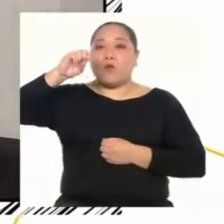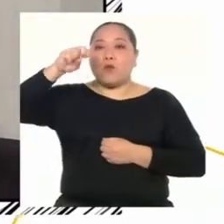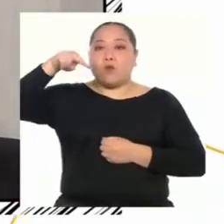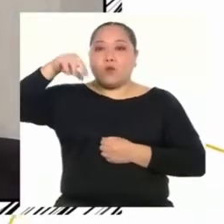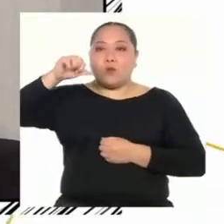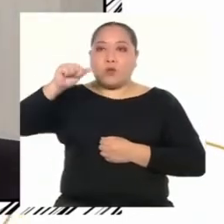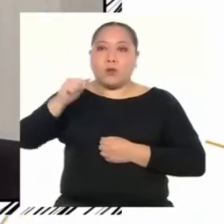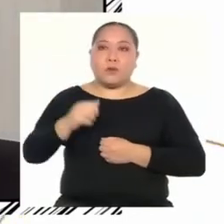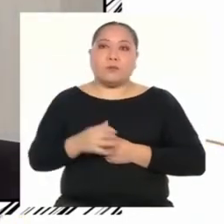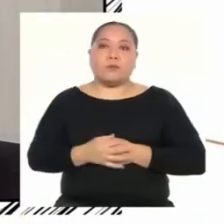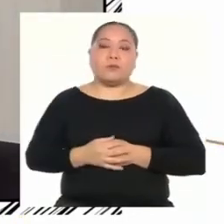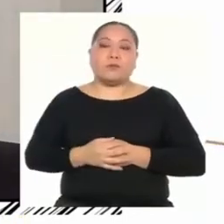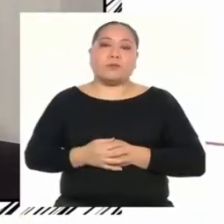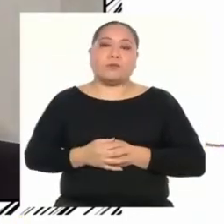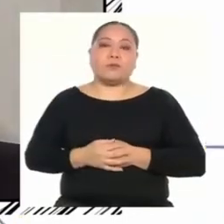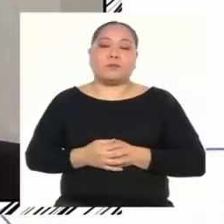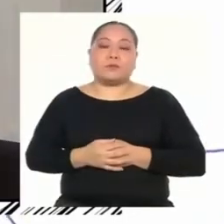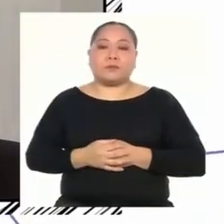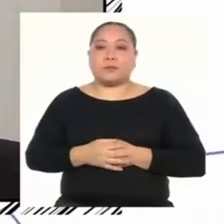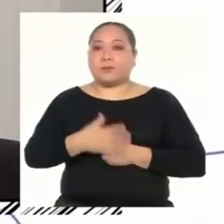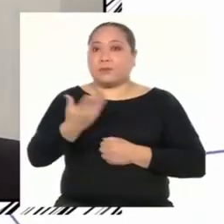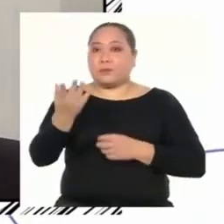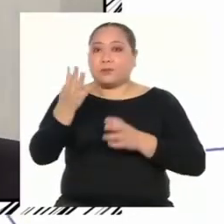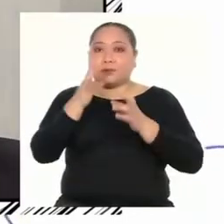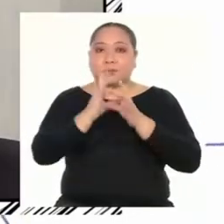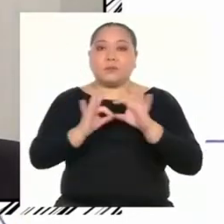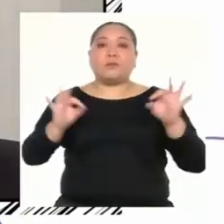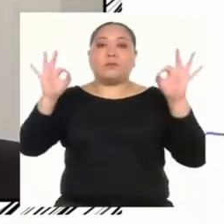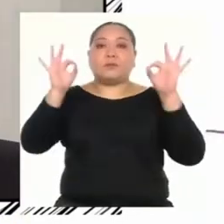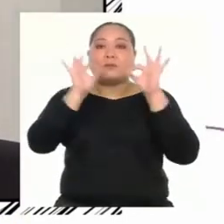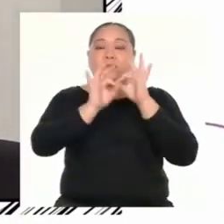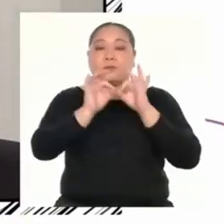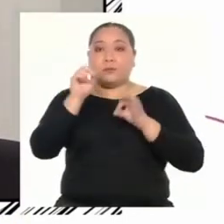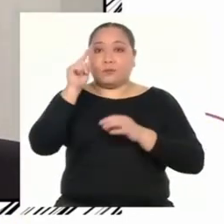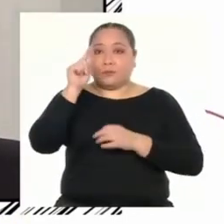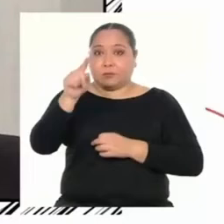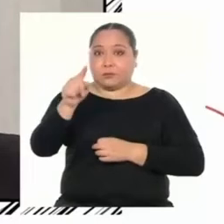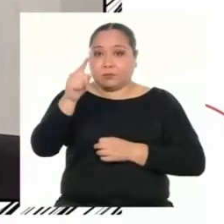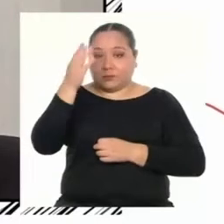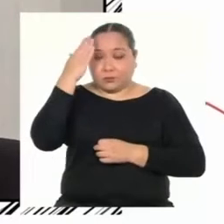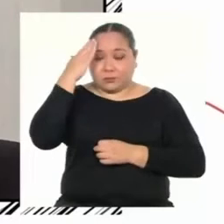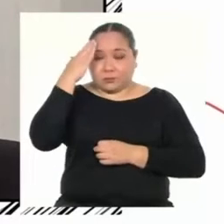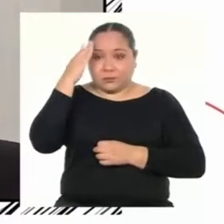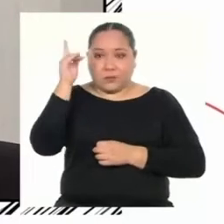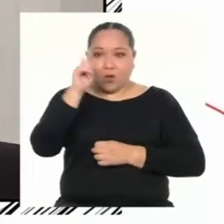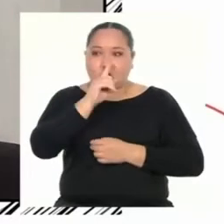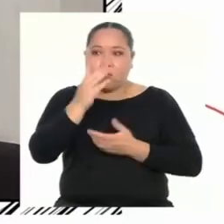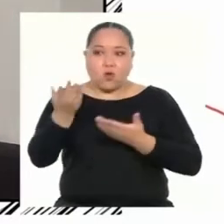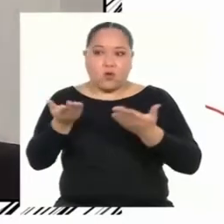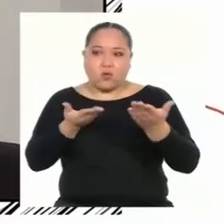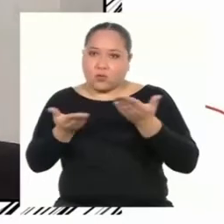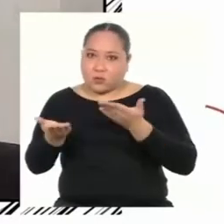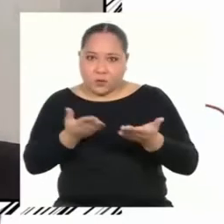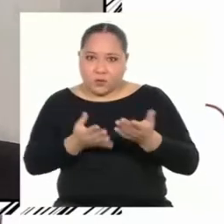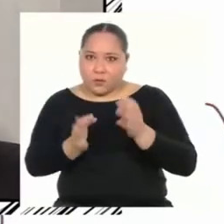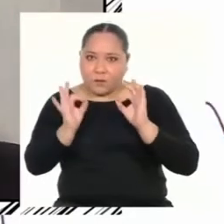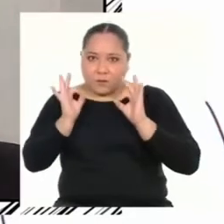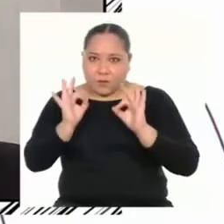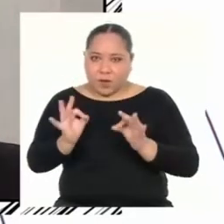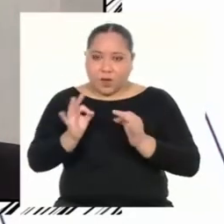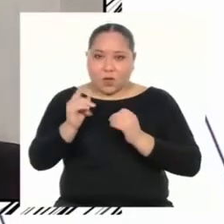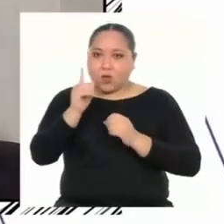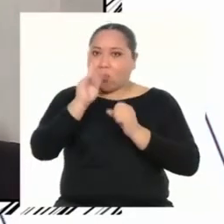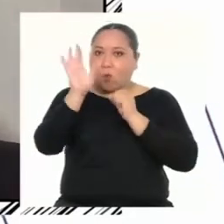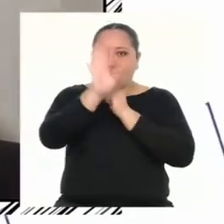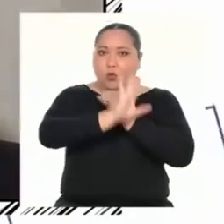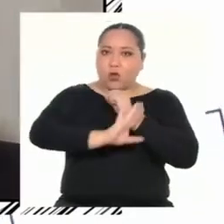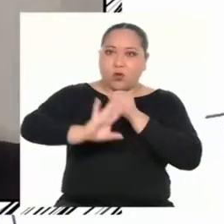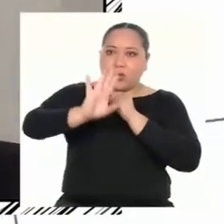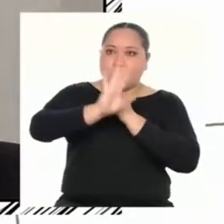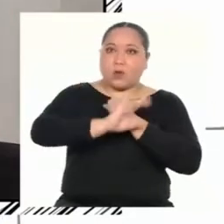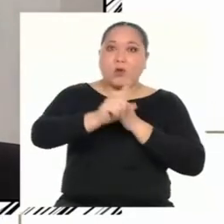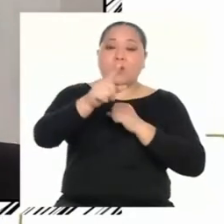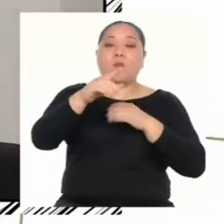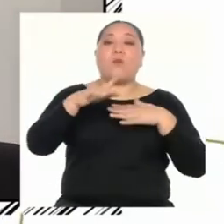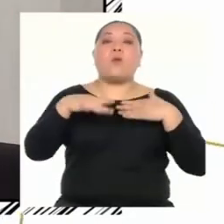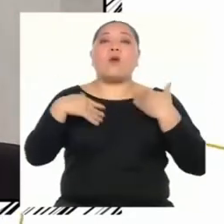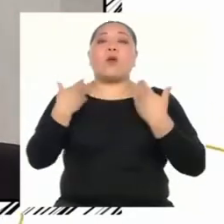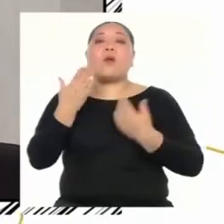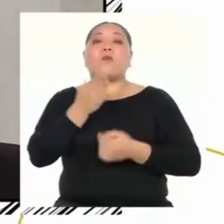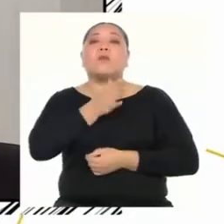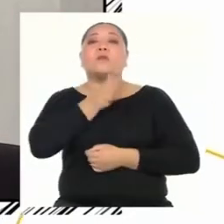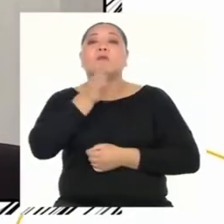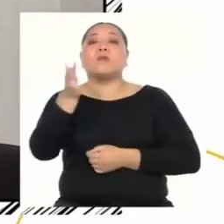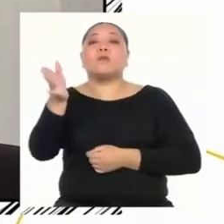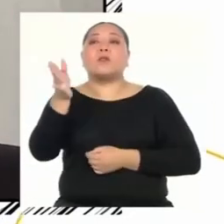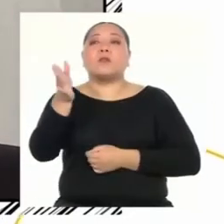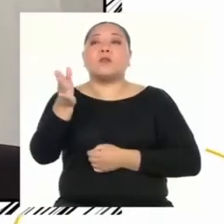también es importante que sepan que si no nos atienden bien, que si no nos cuidan bien, no nos protegen bien, podemos